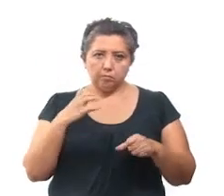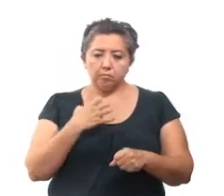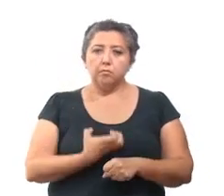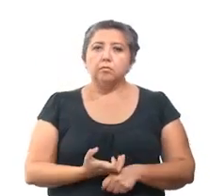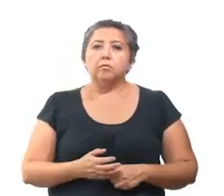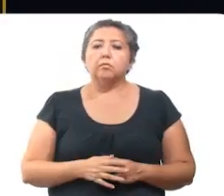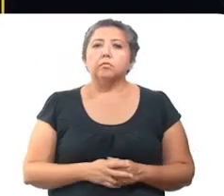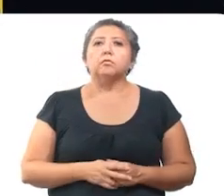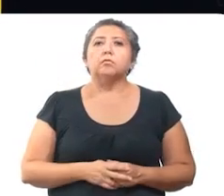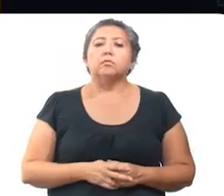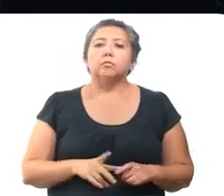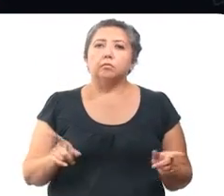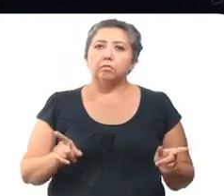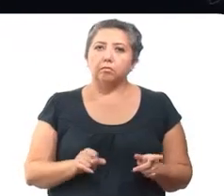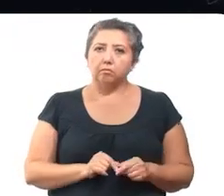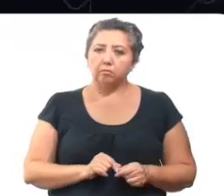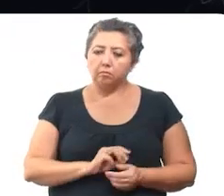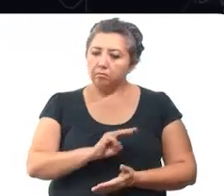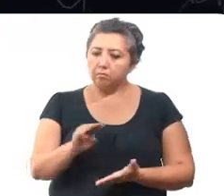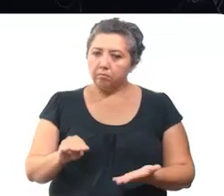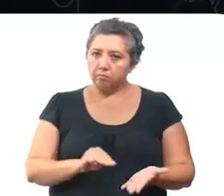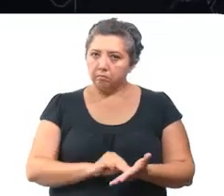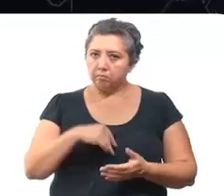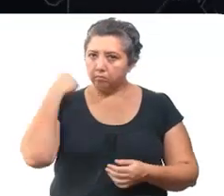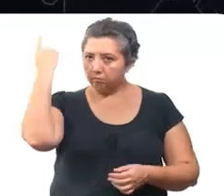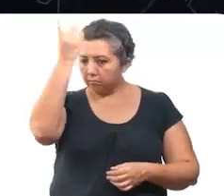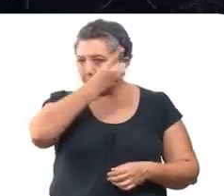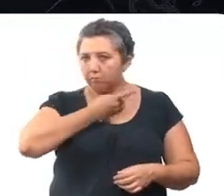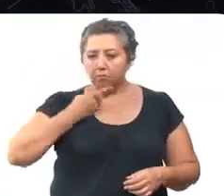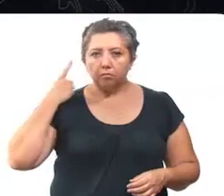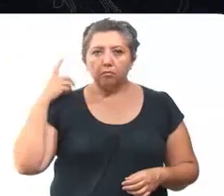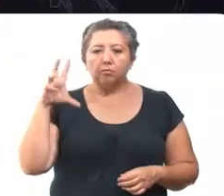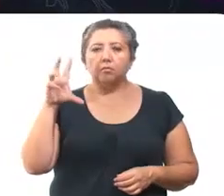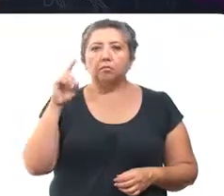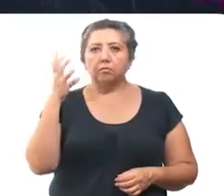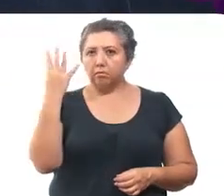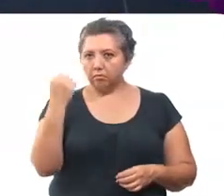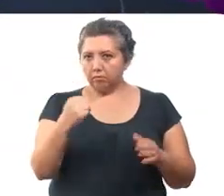u otro estado. Específicamente en Mérida se han diagnosticado